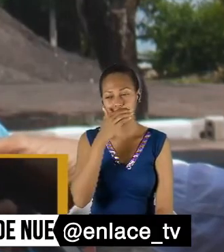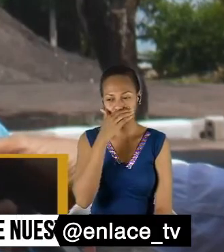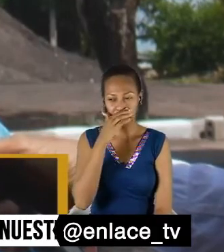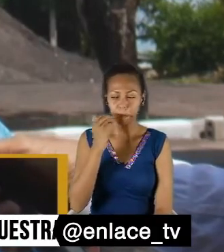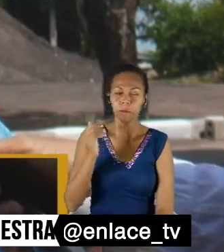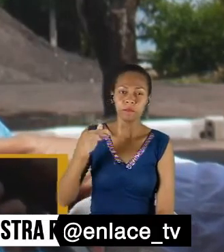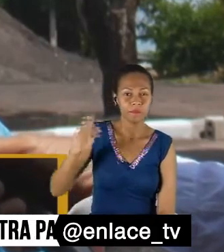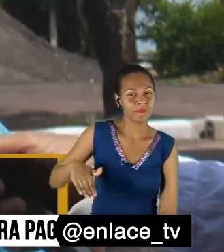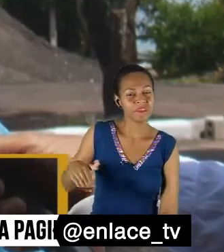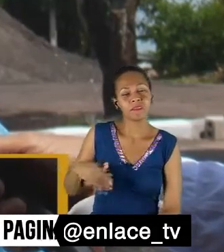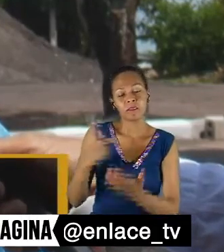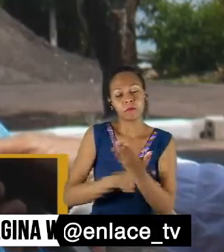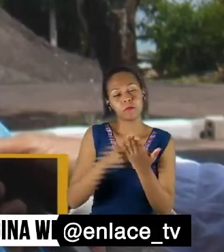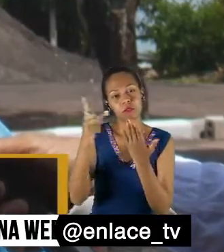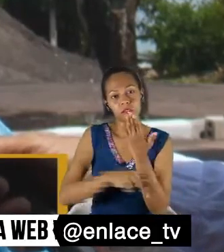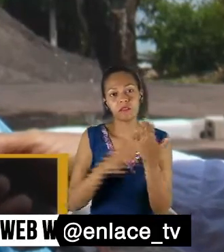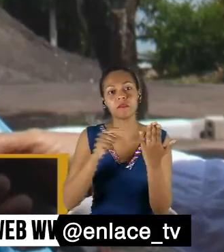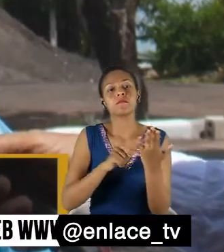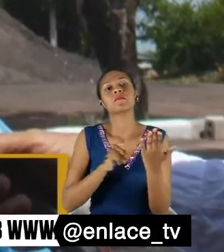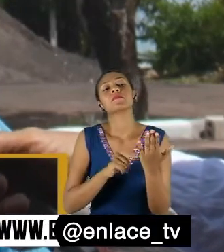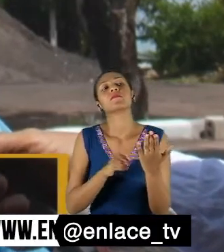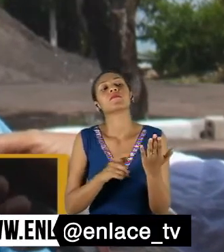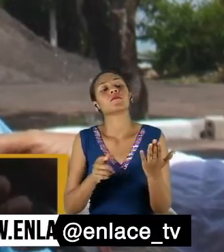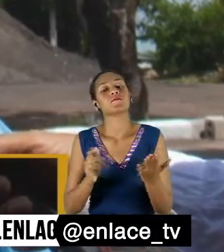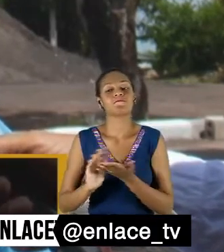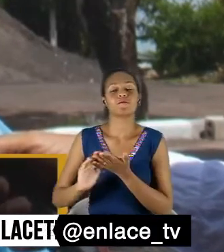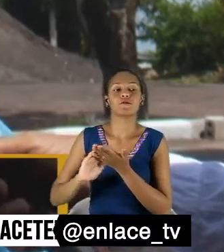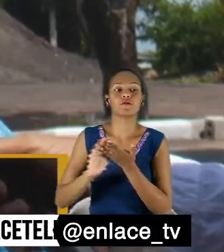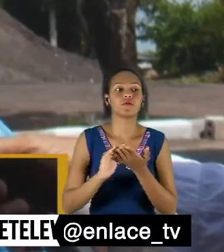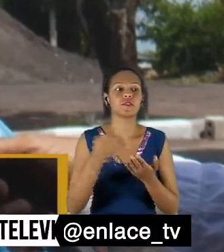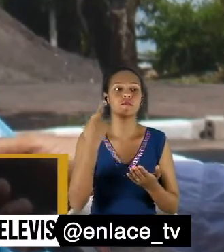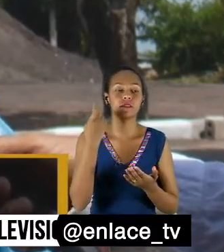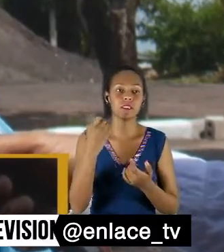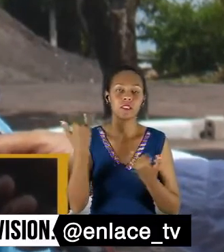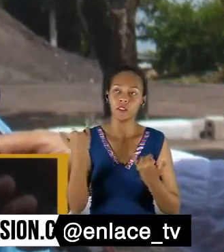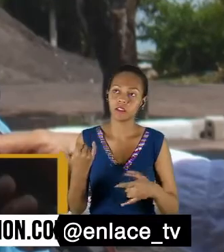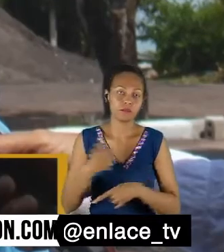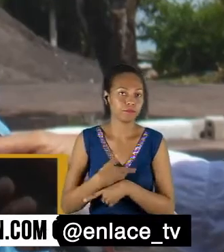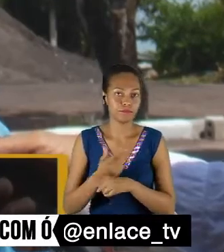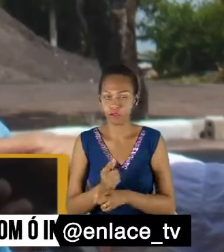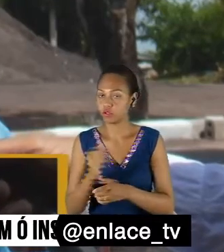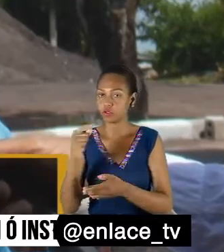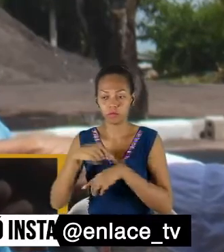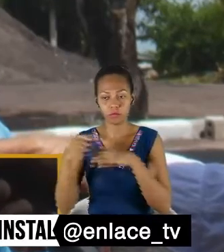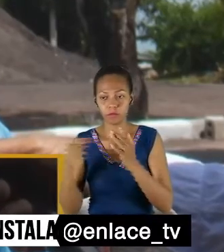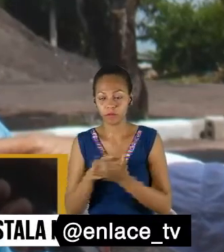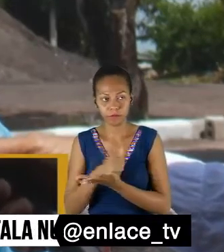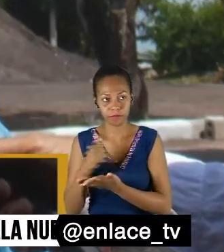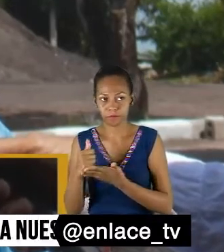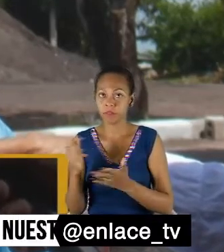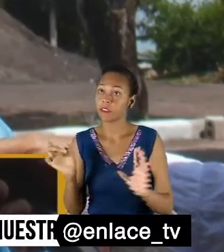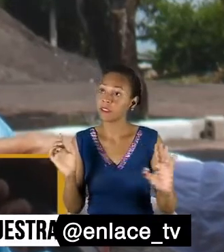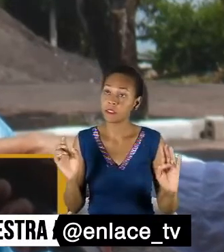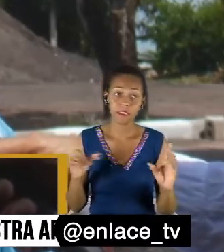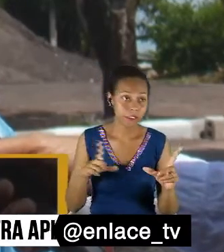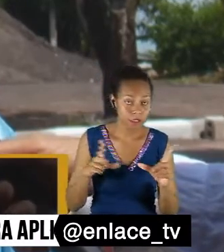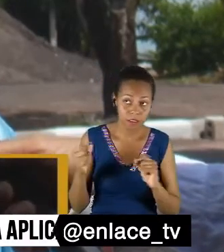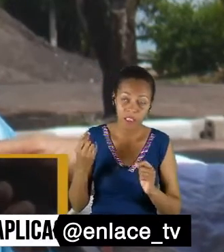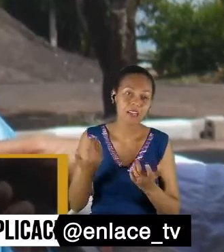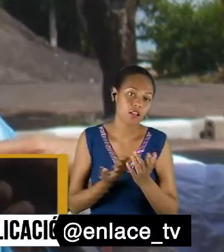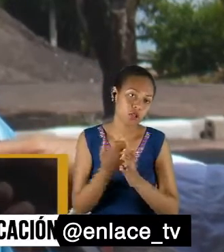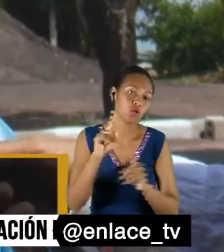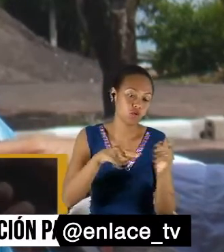proyecto de autopavimentación era que no se había adjudicado la interventoría, ya se adjudicó, está en proceso de licitación del contrato. Y sí